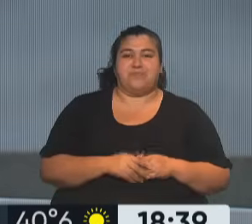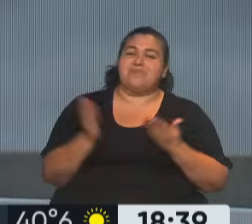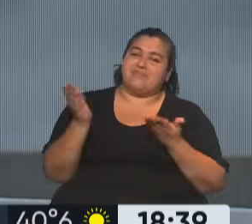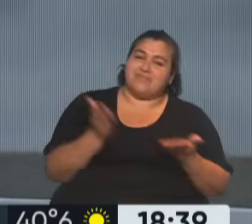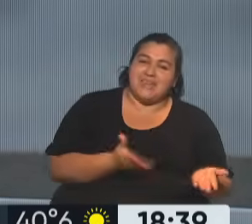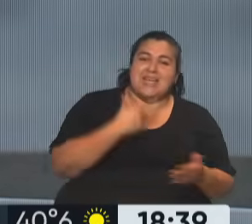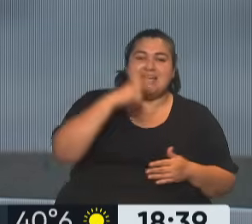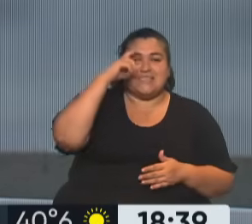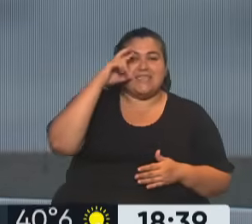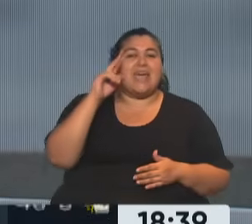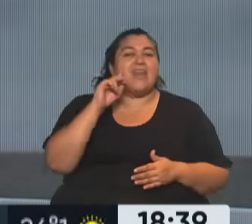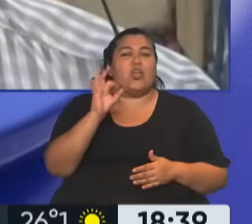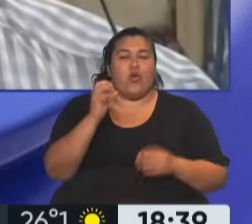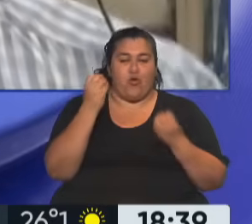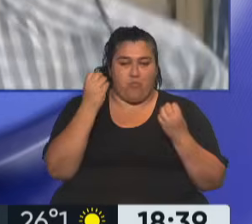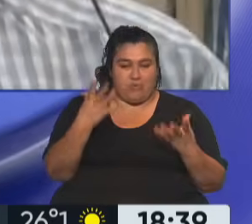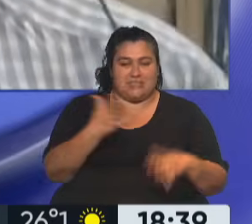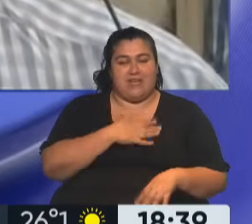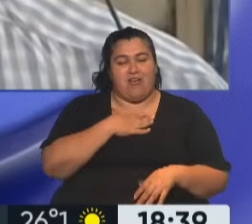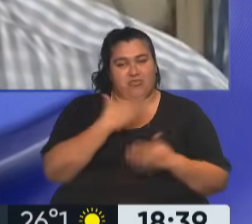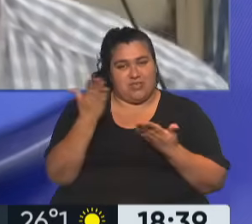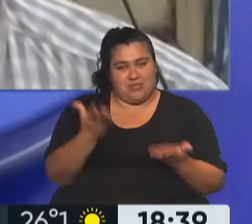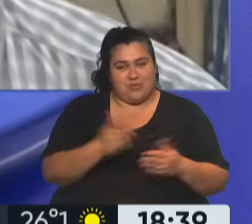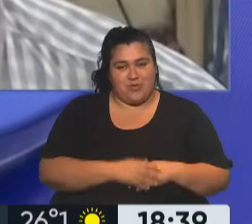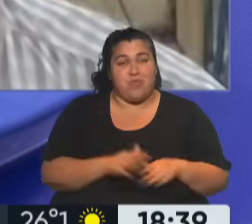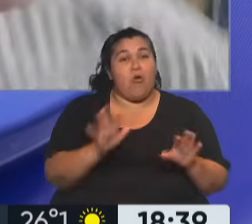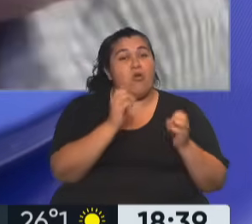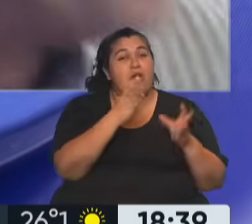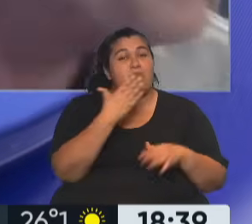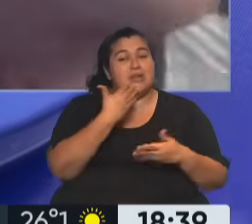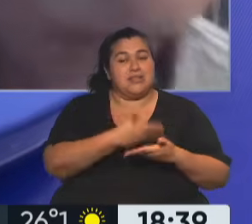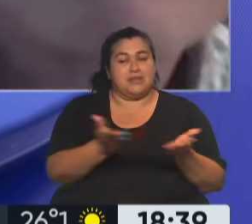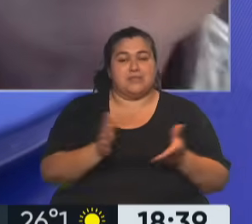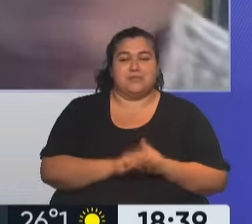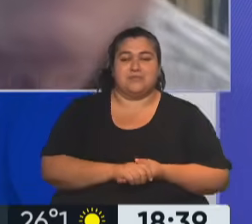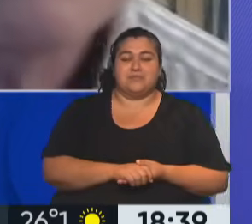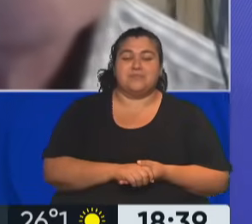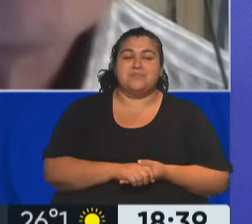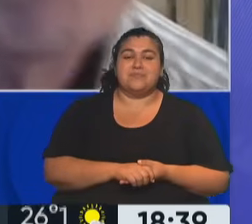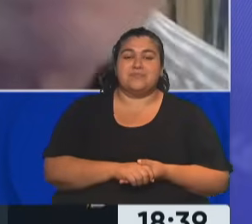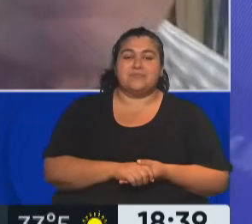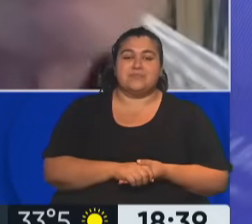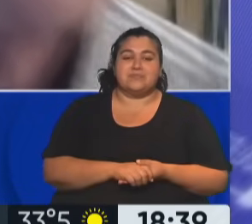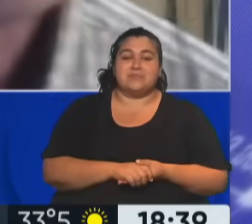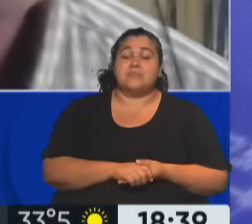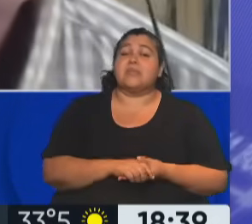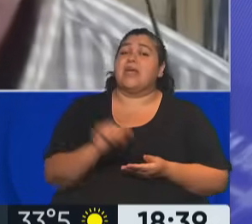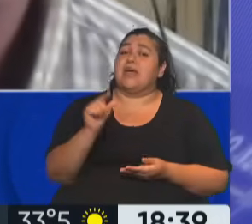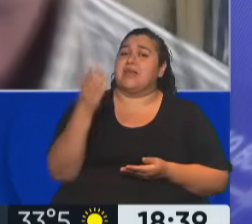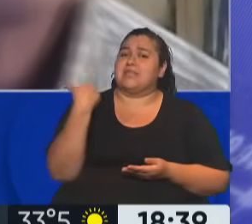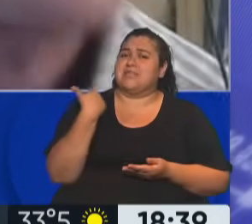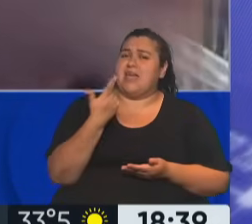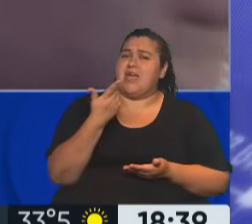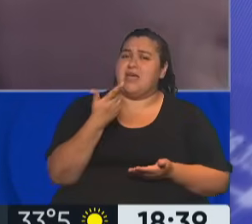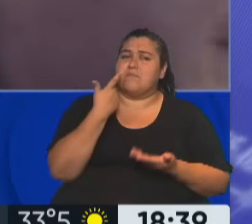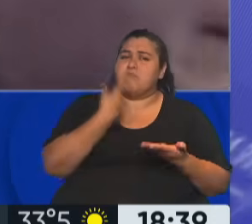Sergio, bienvenido, el placer de siempre. Hola, ¿cómo estás? Buenas tardes. Muy bien. Bueno, a ver, Sergio, recién compartíamos un informe